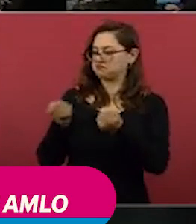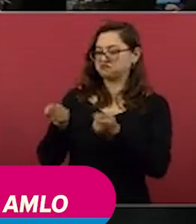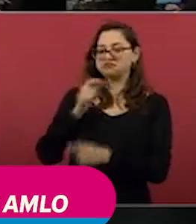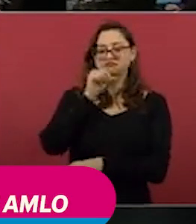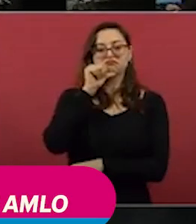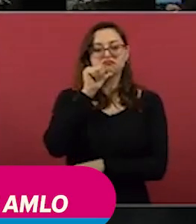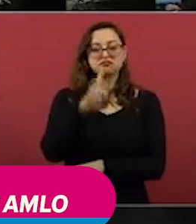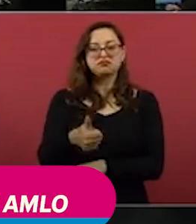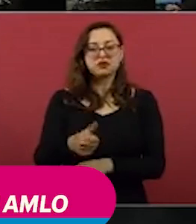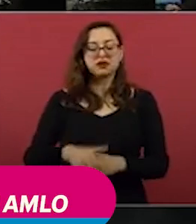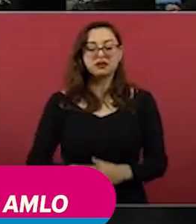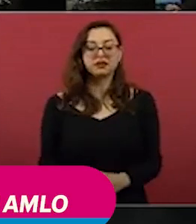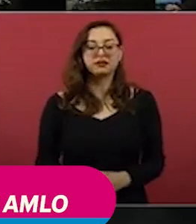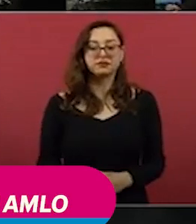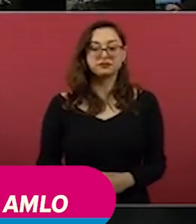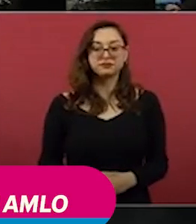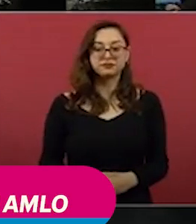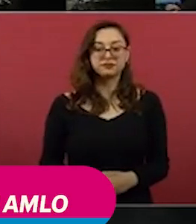Se les pueden dar